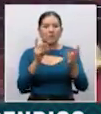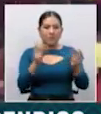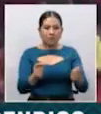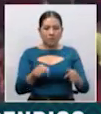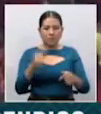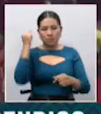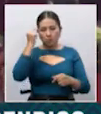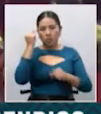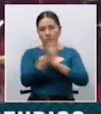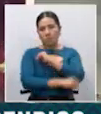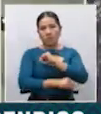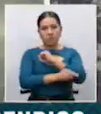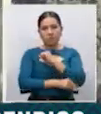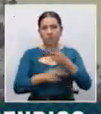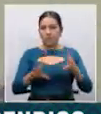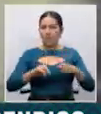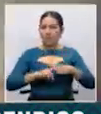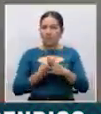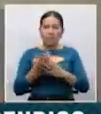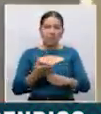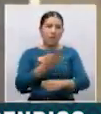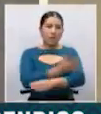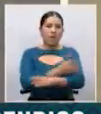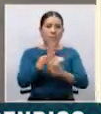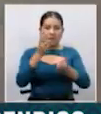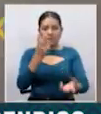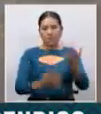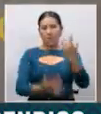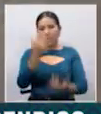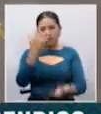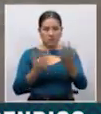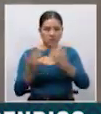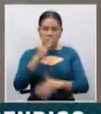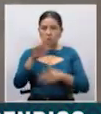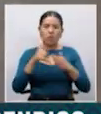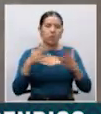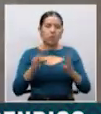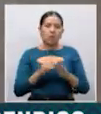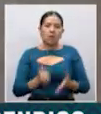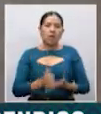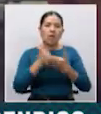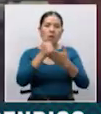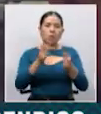nacional desde que se dieron inicio los incendios. Por eso es que hemos tenido ayudas humanitarias, hemos